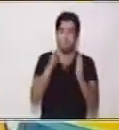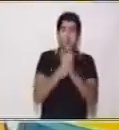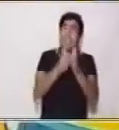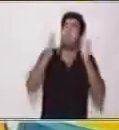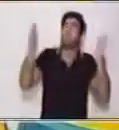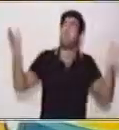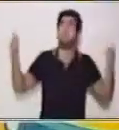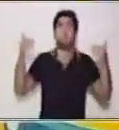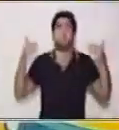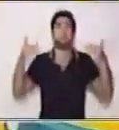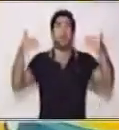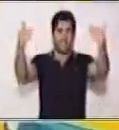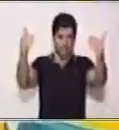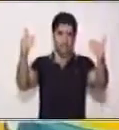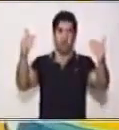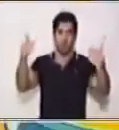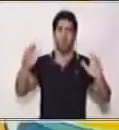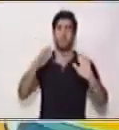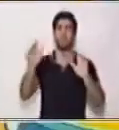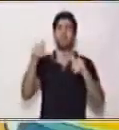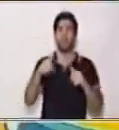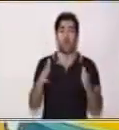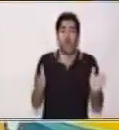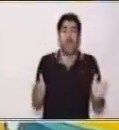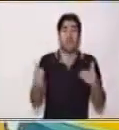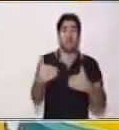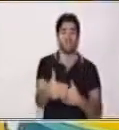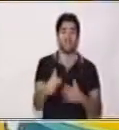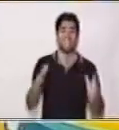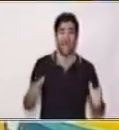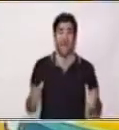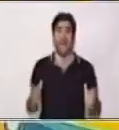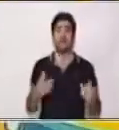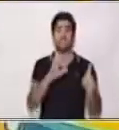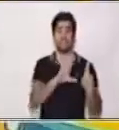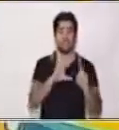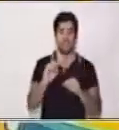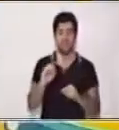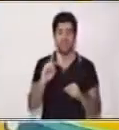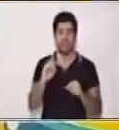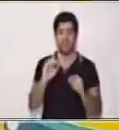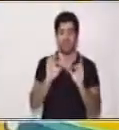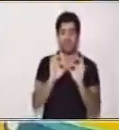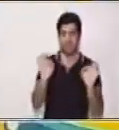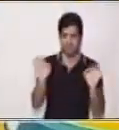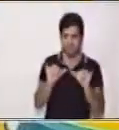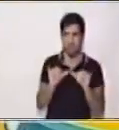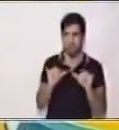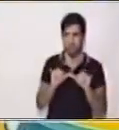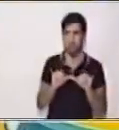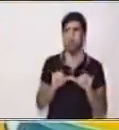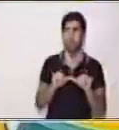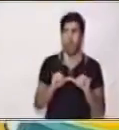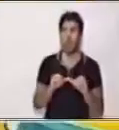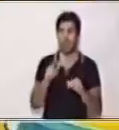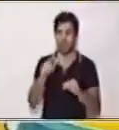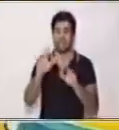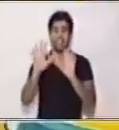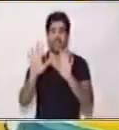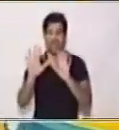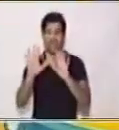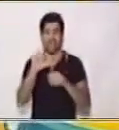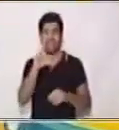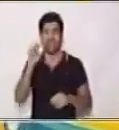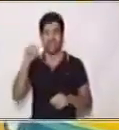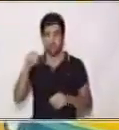¿Las cajas de qué tamaño son? De 60 centímetros de largo, 10 centímetros de ancho y 40 centímetros de